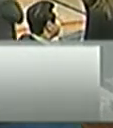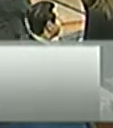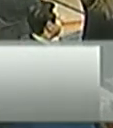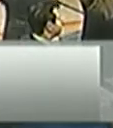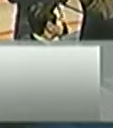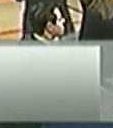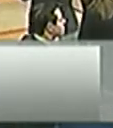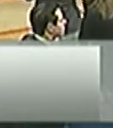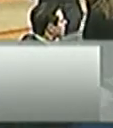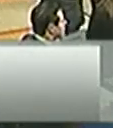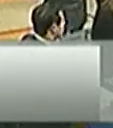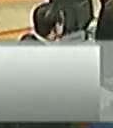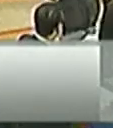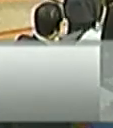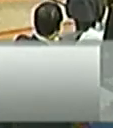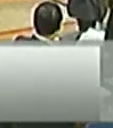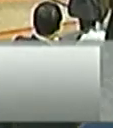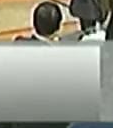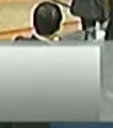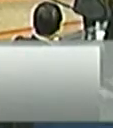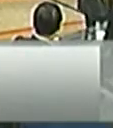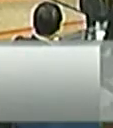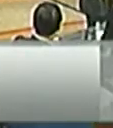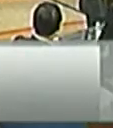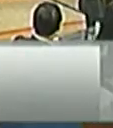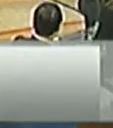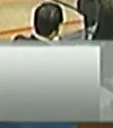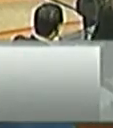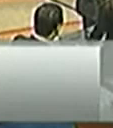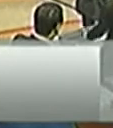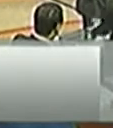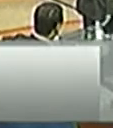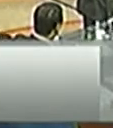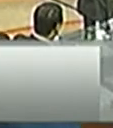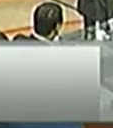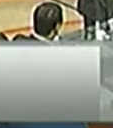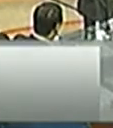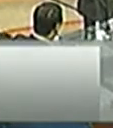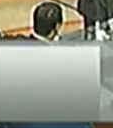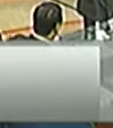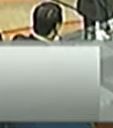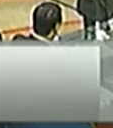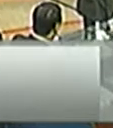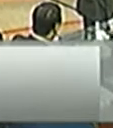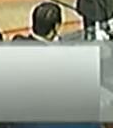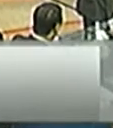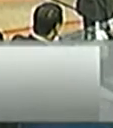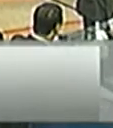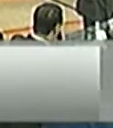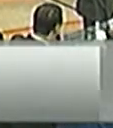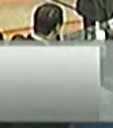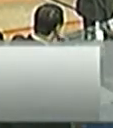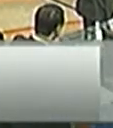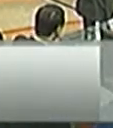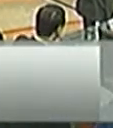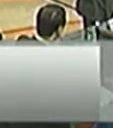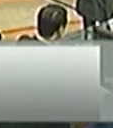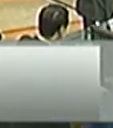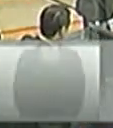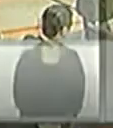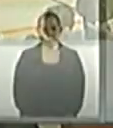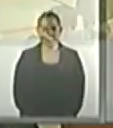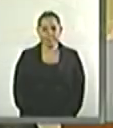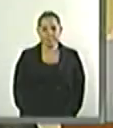nombre de mi compañero el diputado cuitláhuac garcía jiménez la gratuidad de la educación ha sido